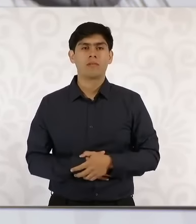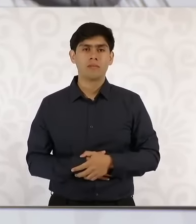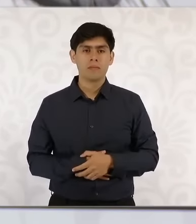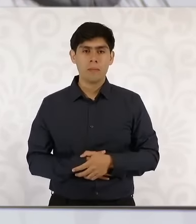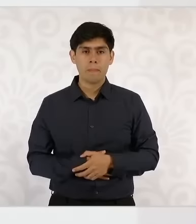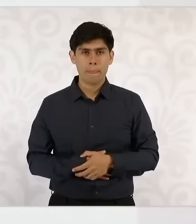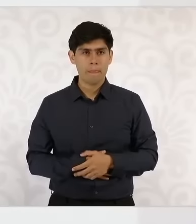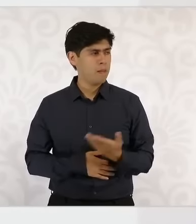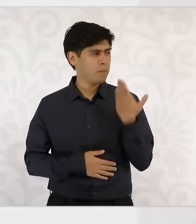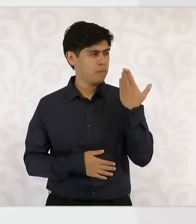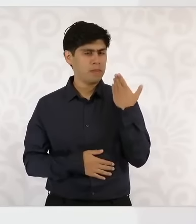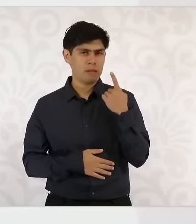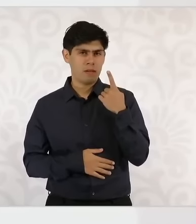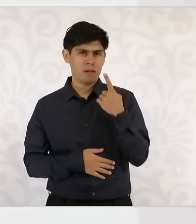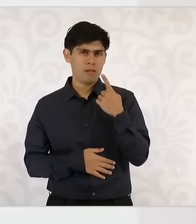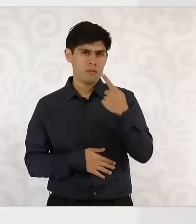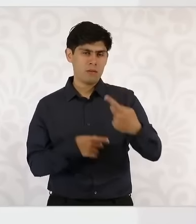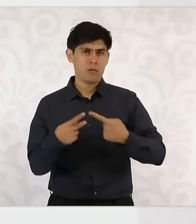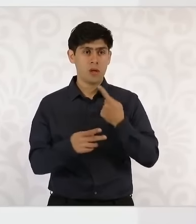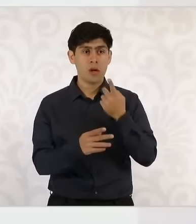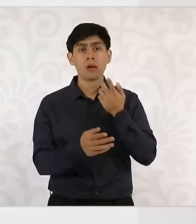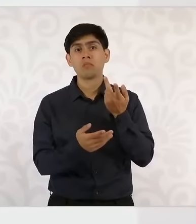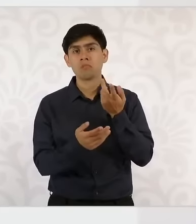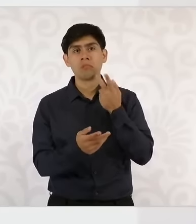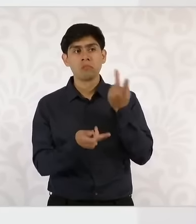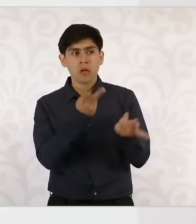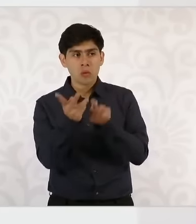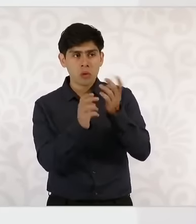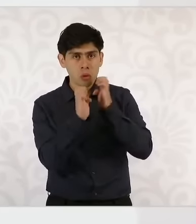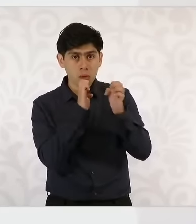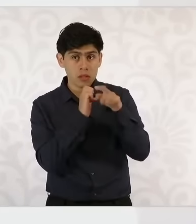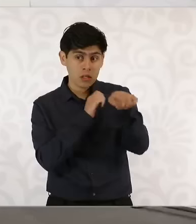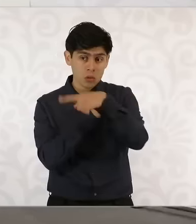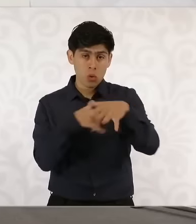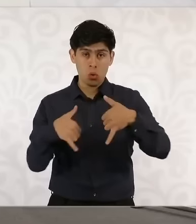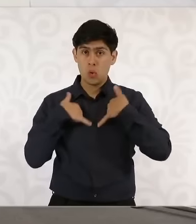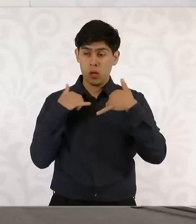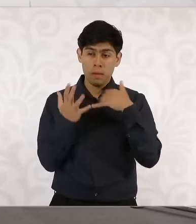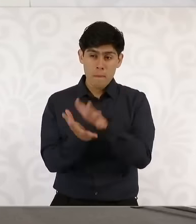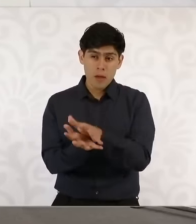dijeron, ¿no?, de una encuesta donde la mayoría de los jóvenes apoyan a la transformación.